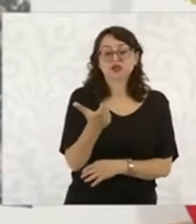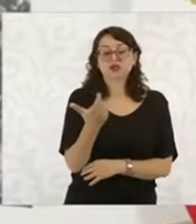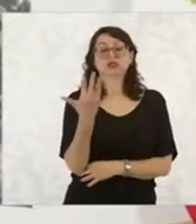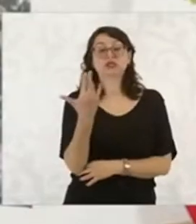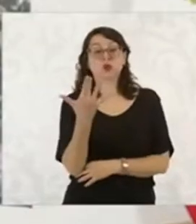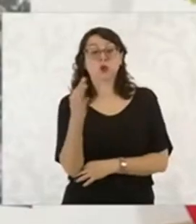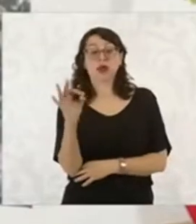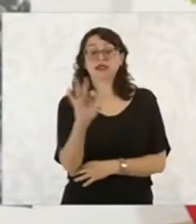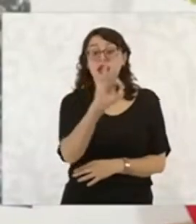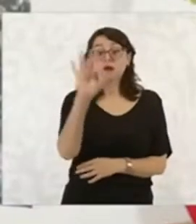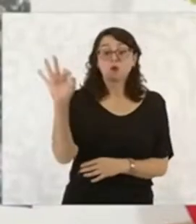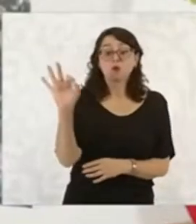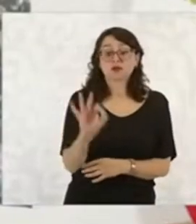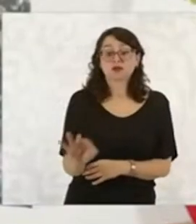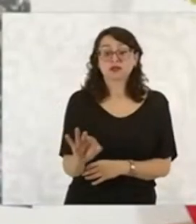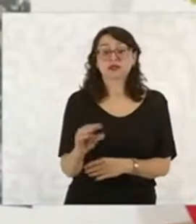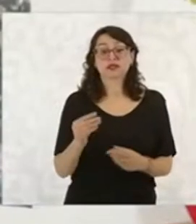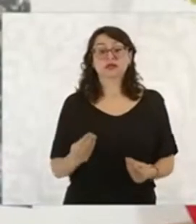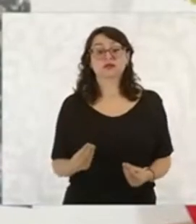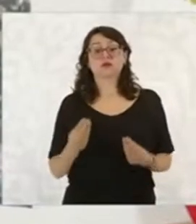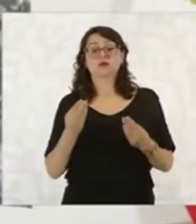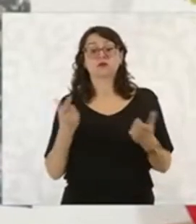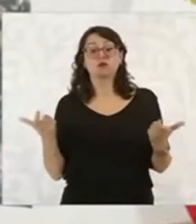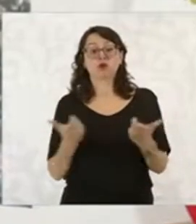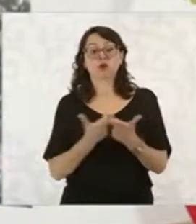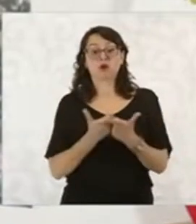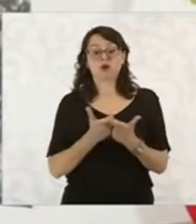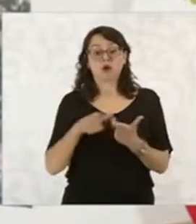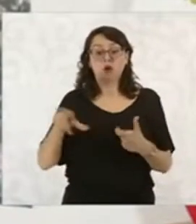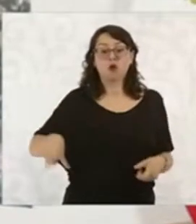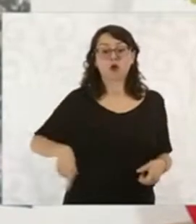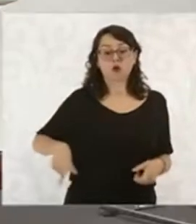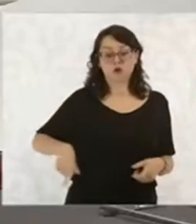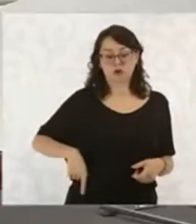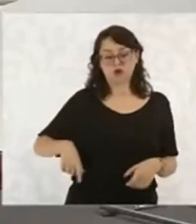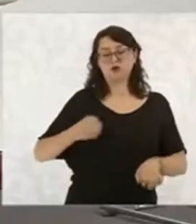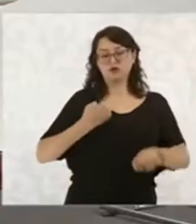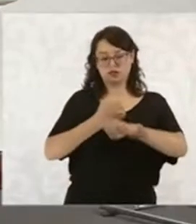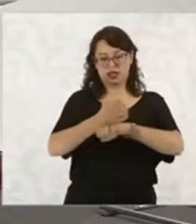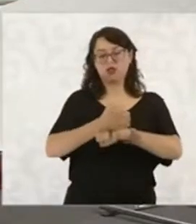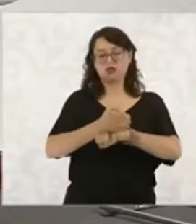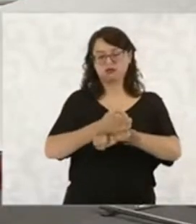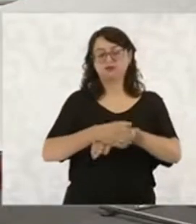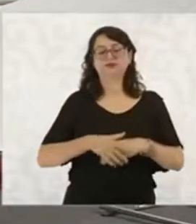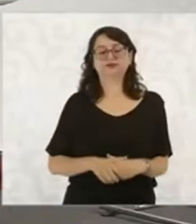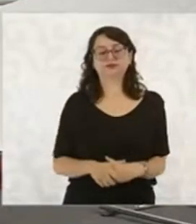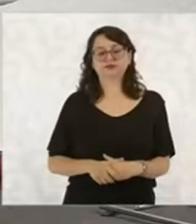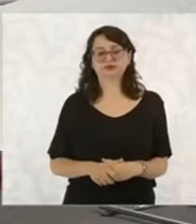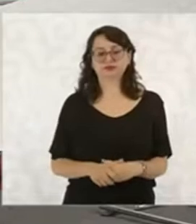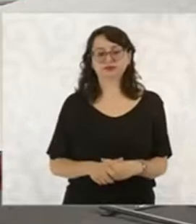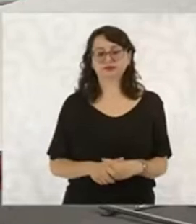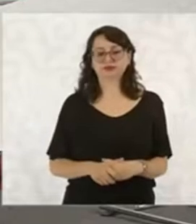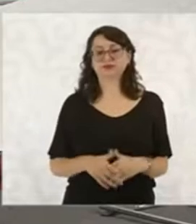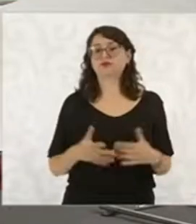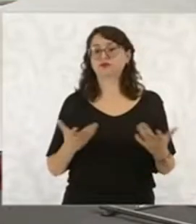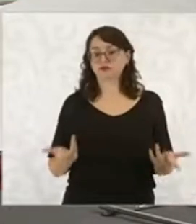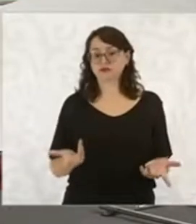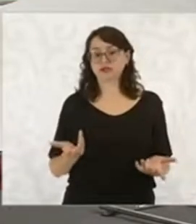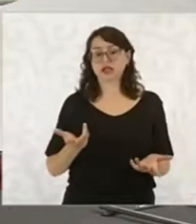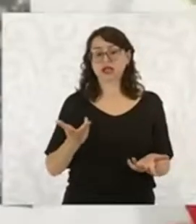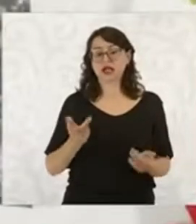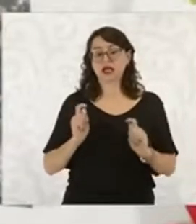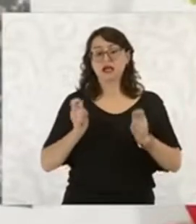será proporcionada por el gobierno del estado. Este proyecto se realiza con los